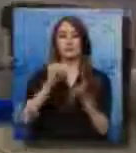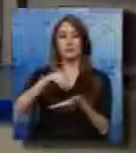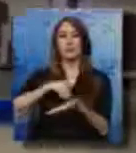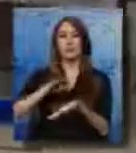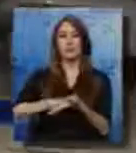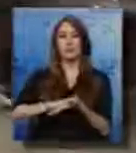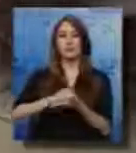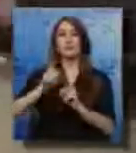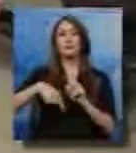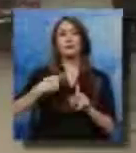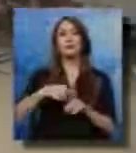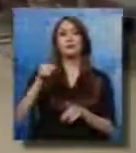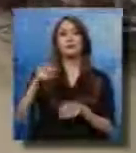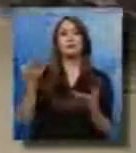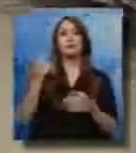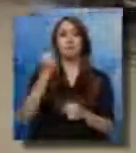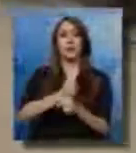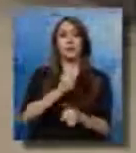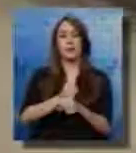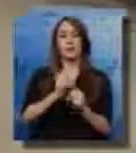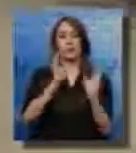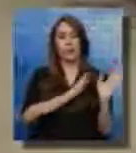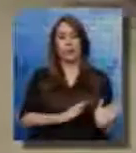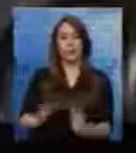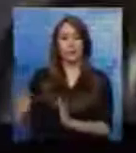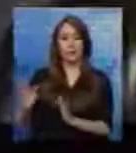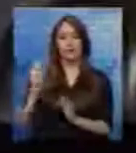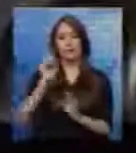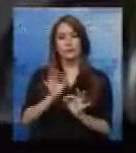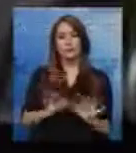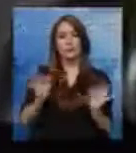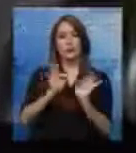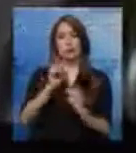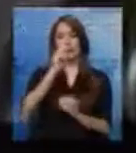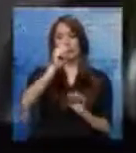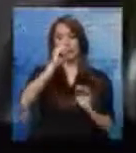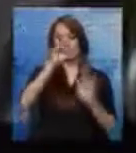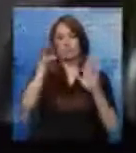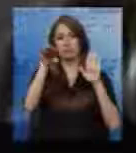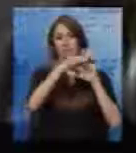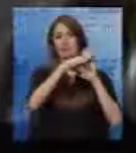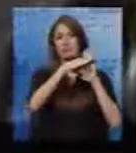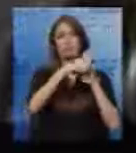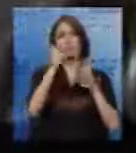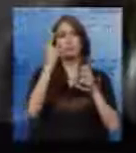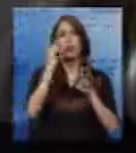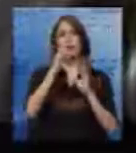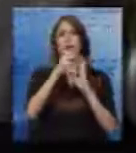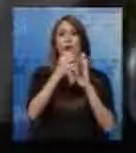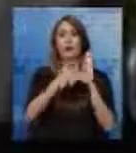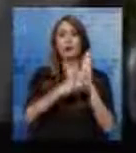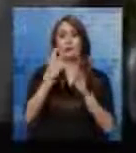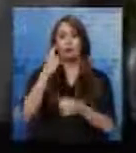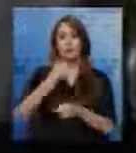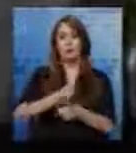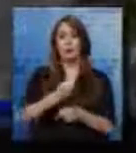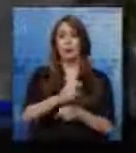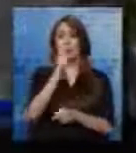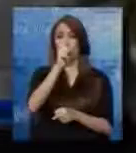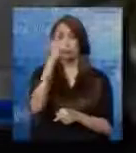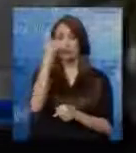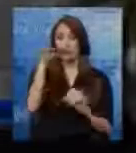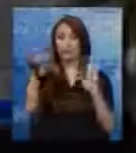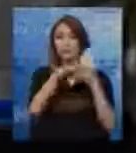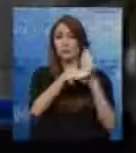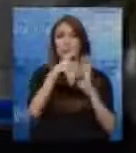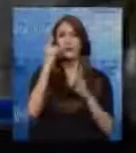que se trata de poner al sector laboral en orden. Una sola norma para el sector privado, el Código del Trabajo. Y una sola norma para el